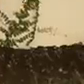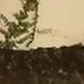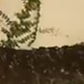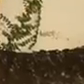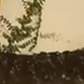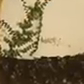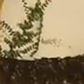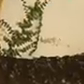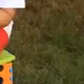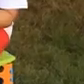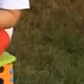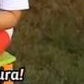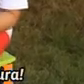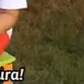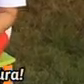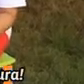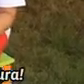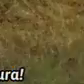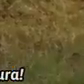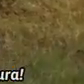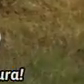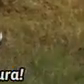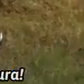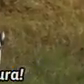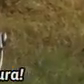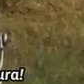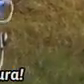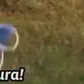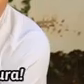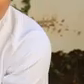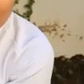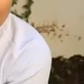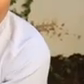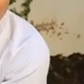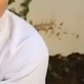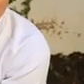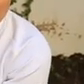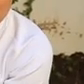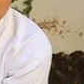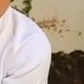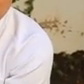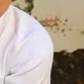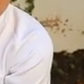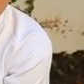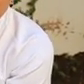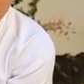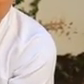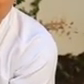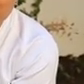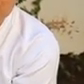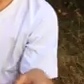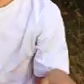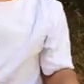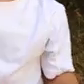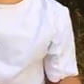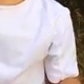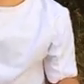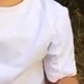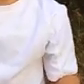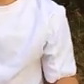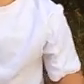lo pilla. ¿Y a dónde va? A la basura. Pobrecita mascarilla.